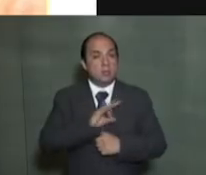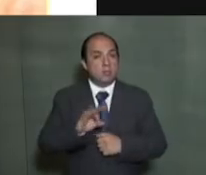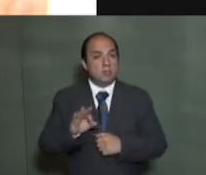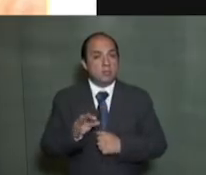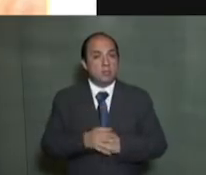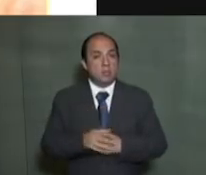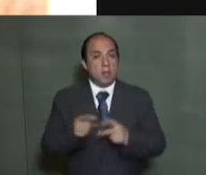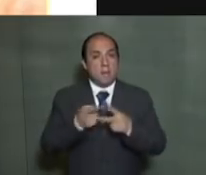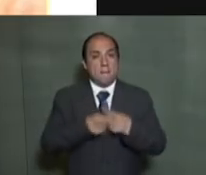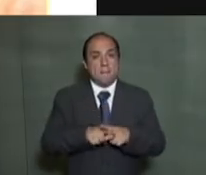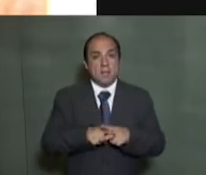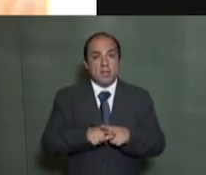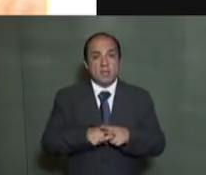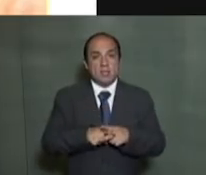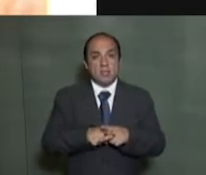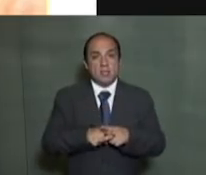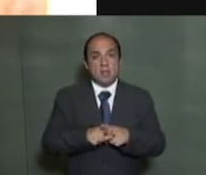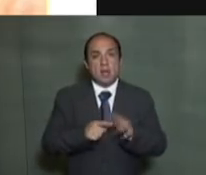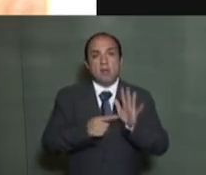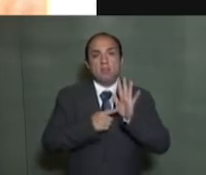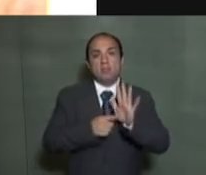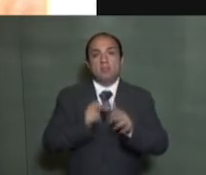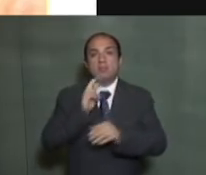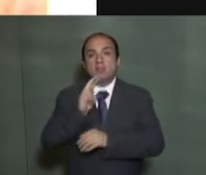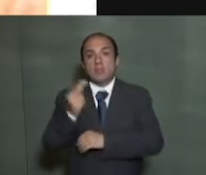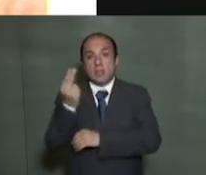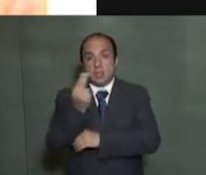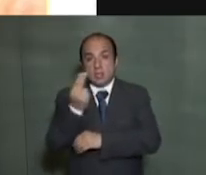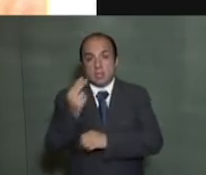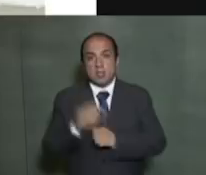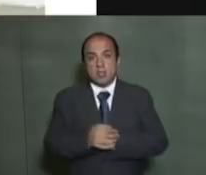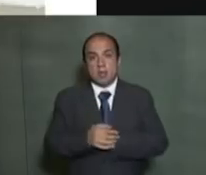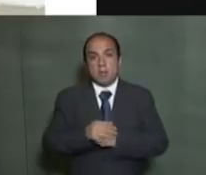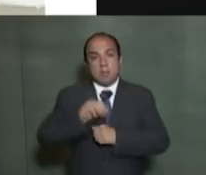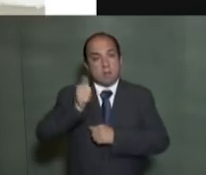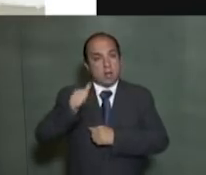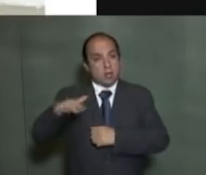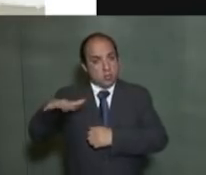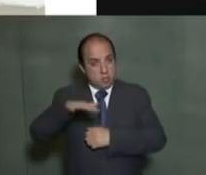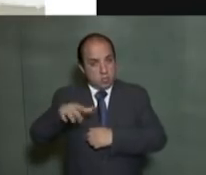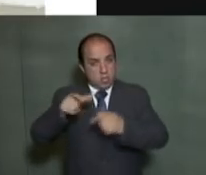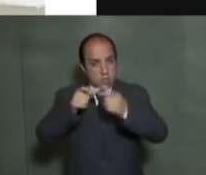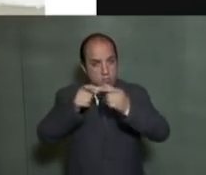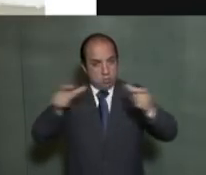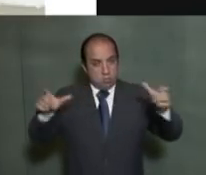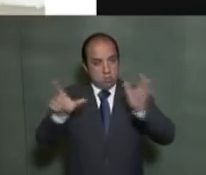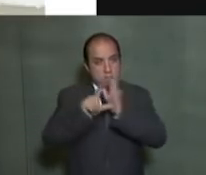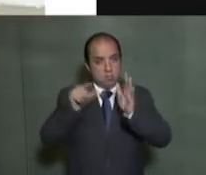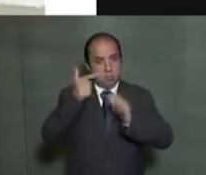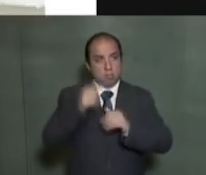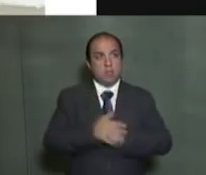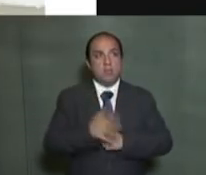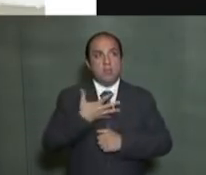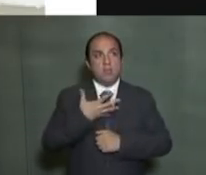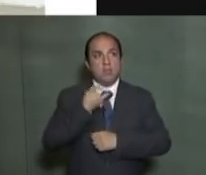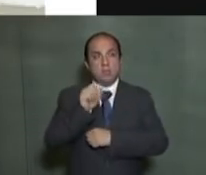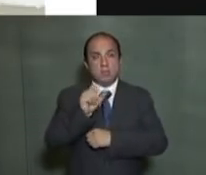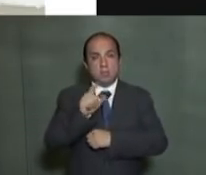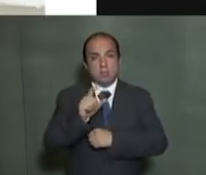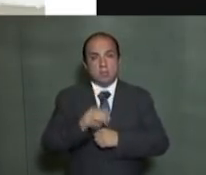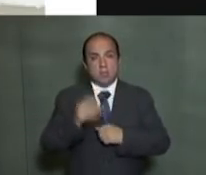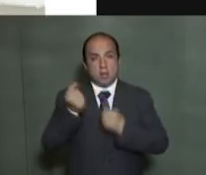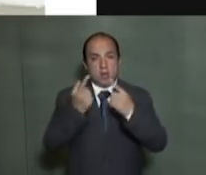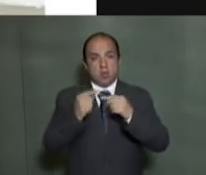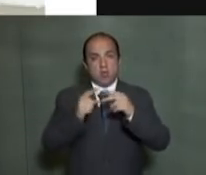extrapolar resultados y necesidades para el resto de la línea. También tenemos algunos fisuramientos en